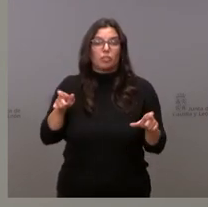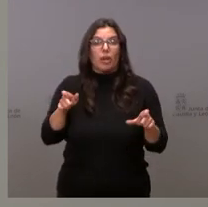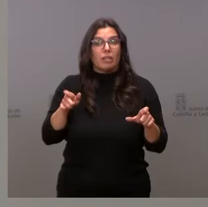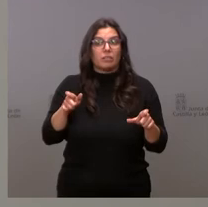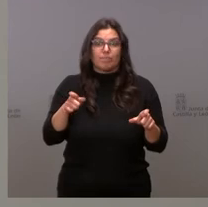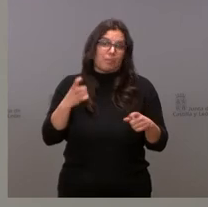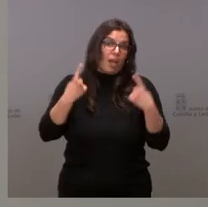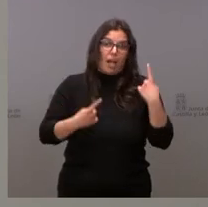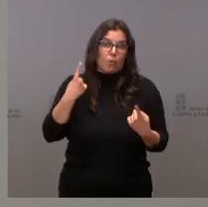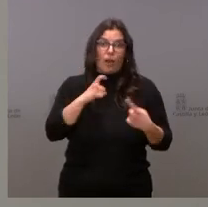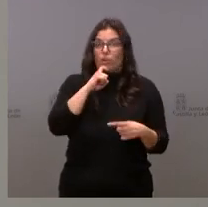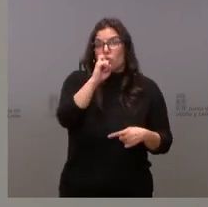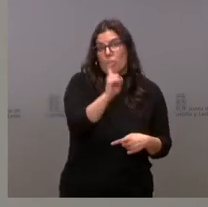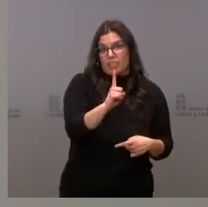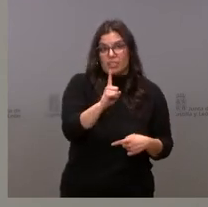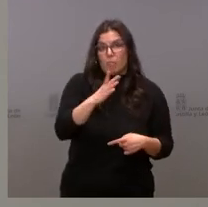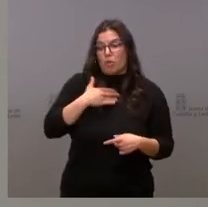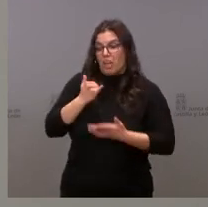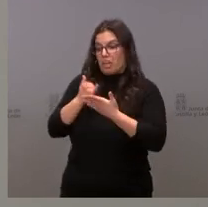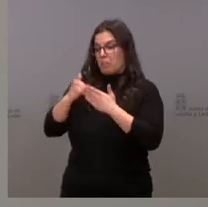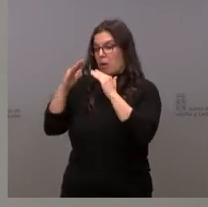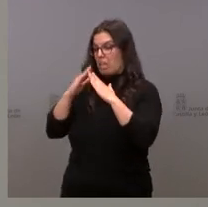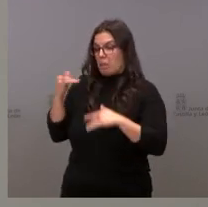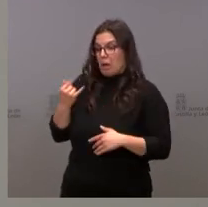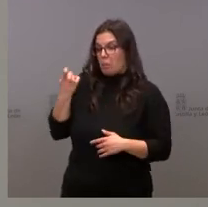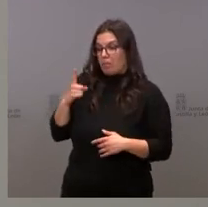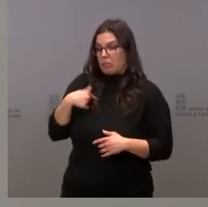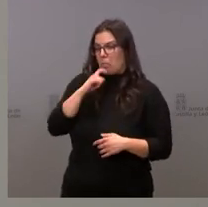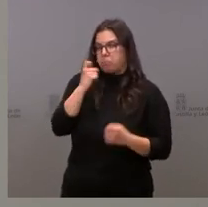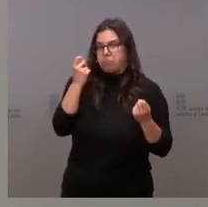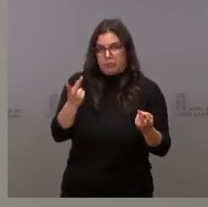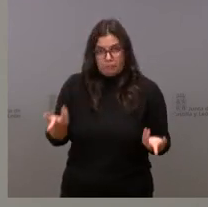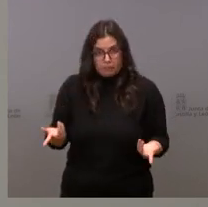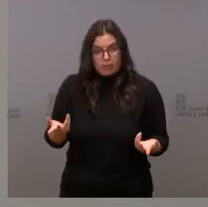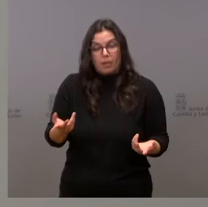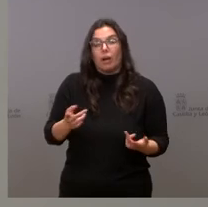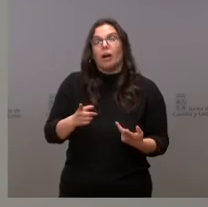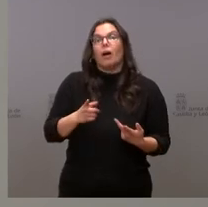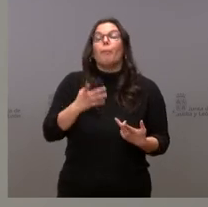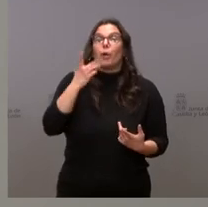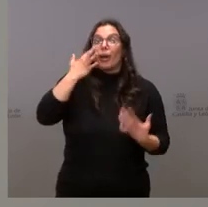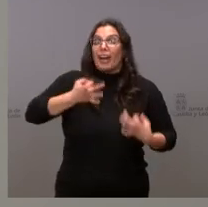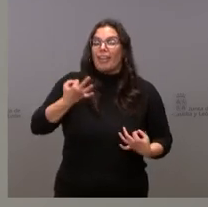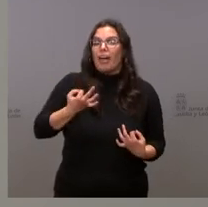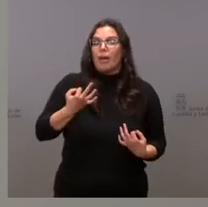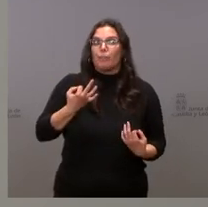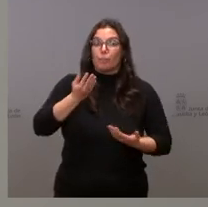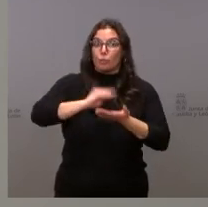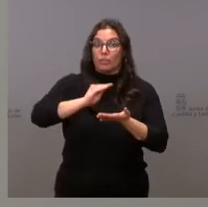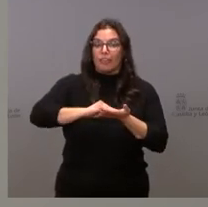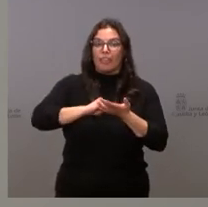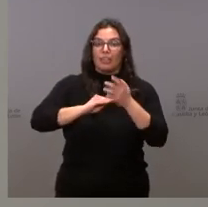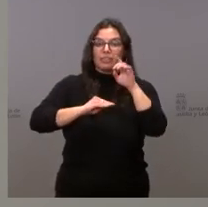no comunicar al sistema el haber tenido un positivo sino simplemente porque realmente muchos de muchos momentos de esta